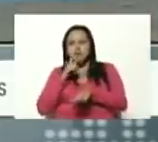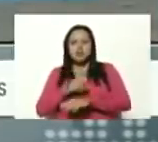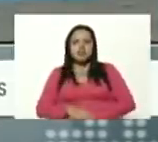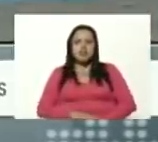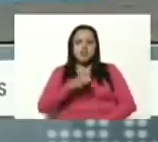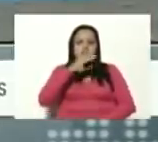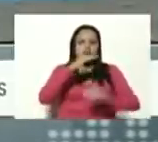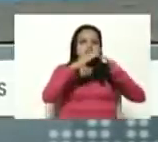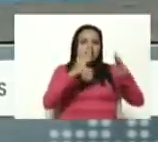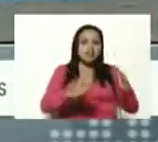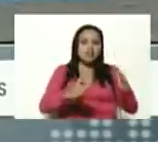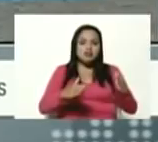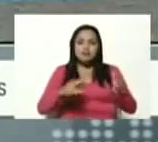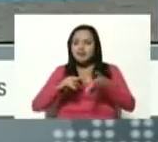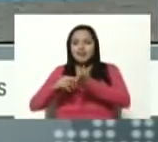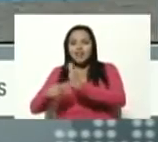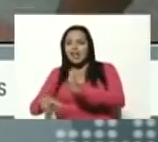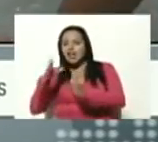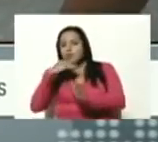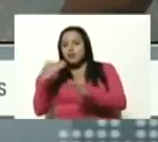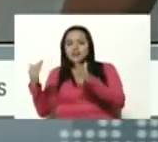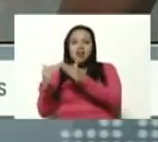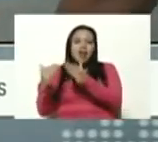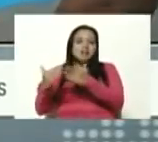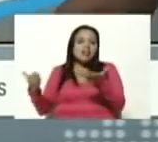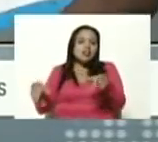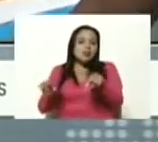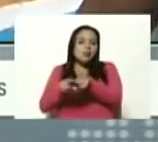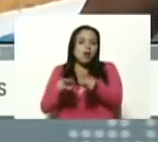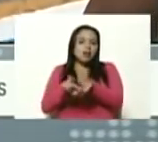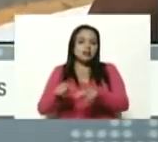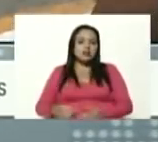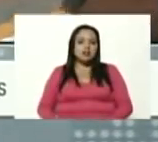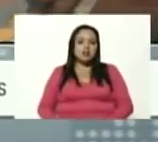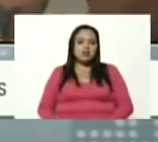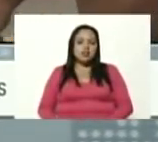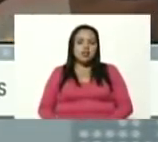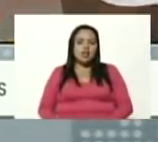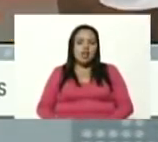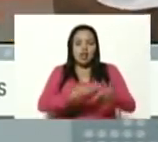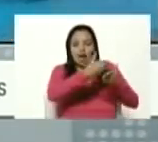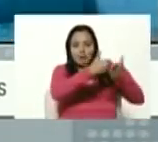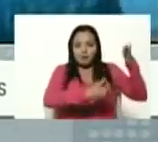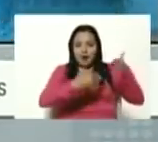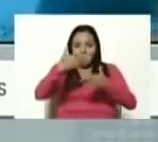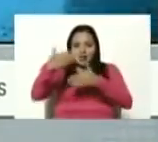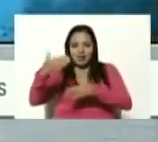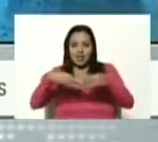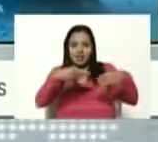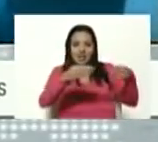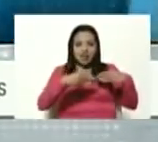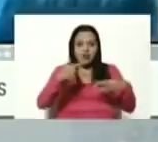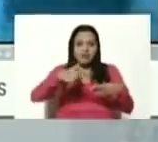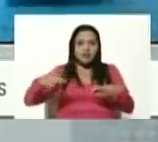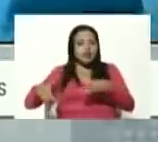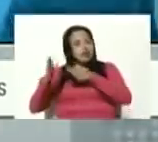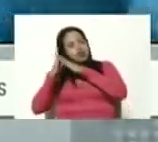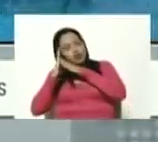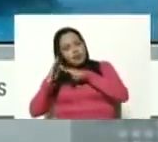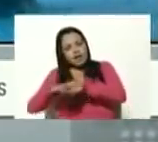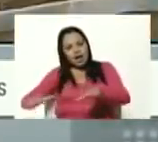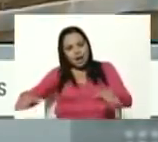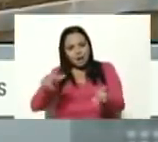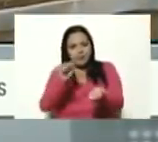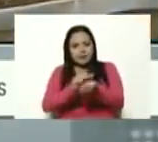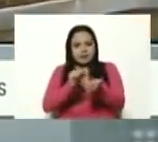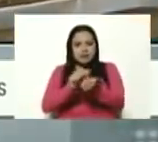Porque no tenían techo. Las paredes de cartón y la gente dormía en el piso, y así